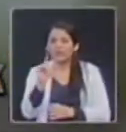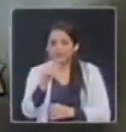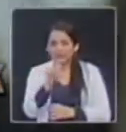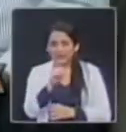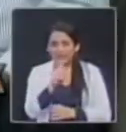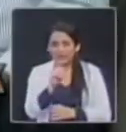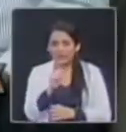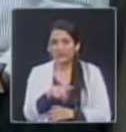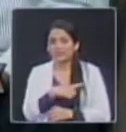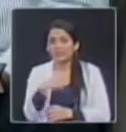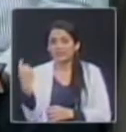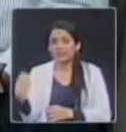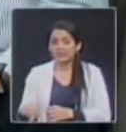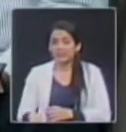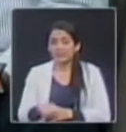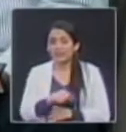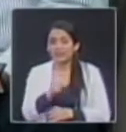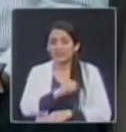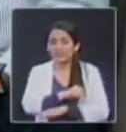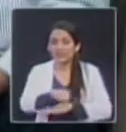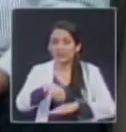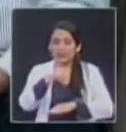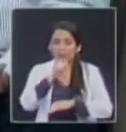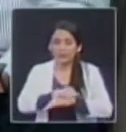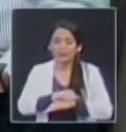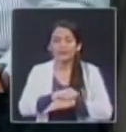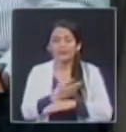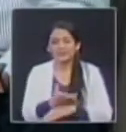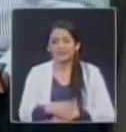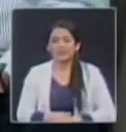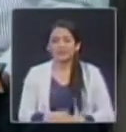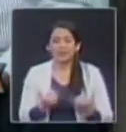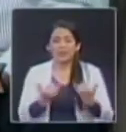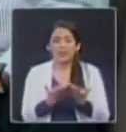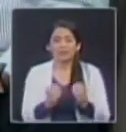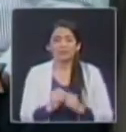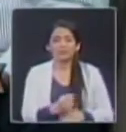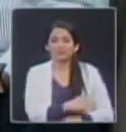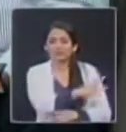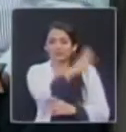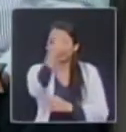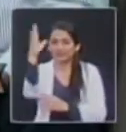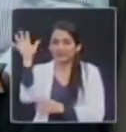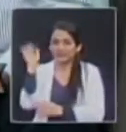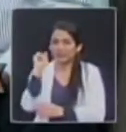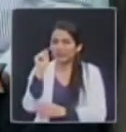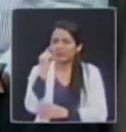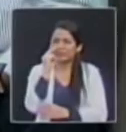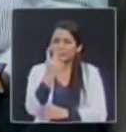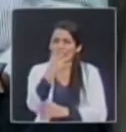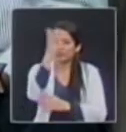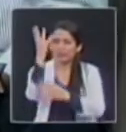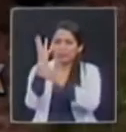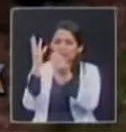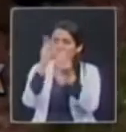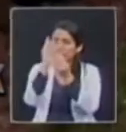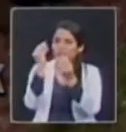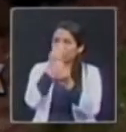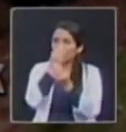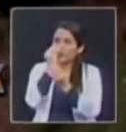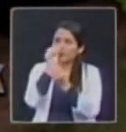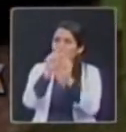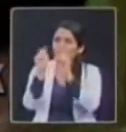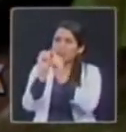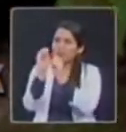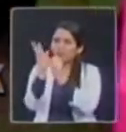través de los congresos es incentivar a la gente para que esos bosques que están cargados de diferentes tipos de plantas, no solamente de flora